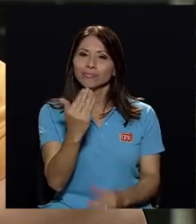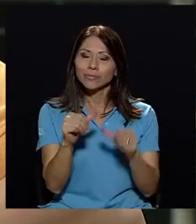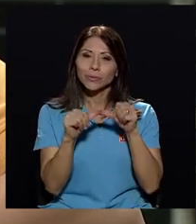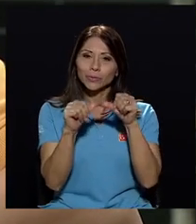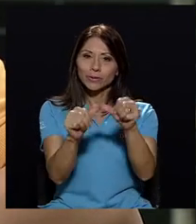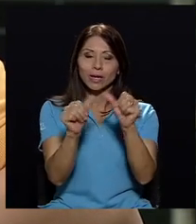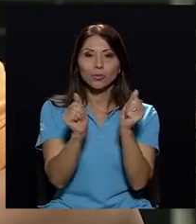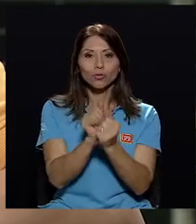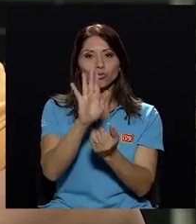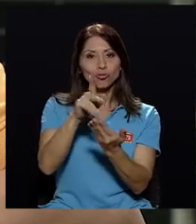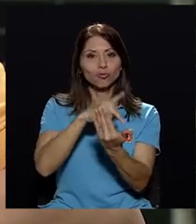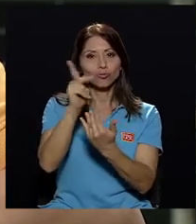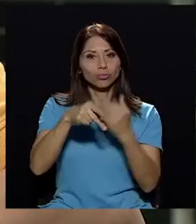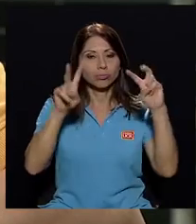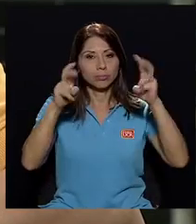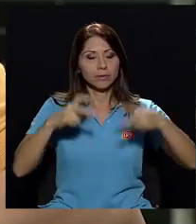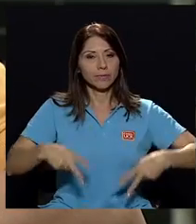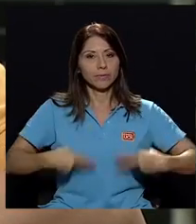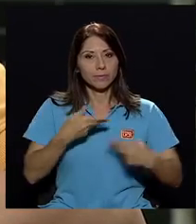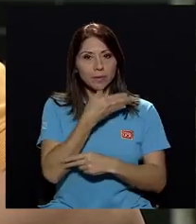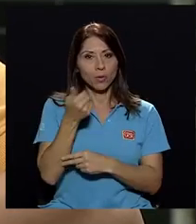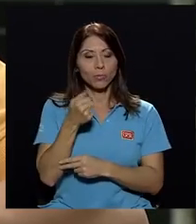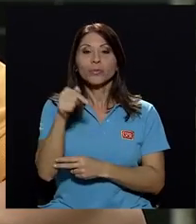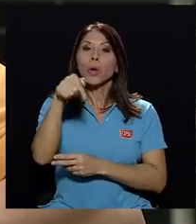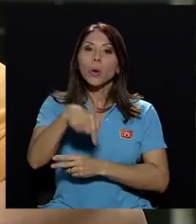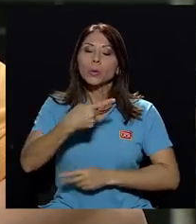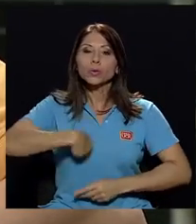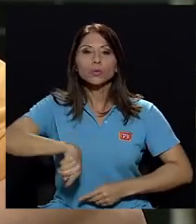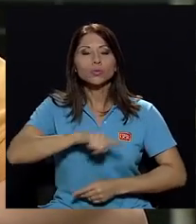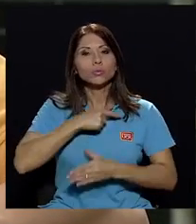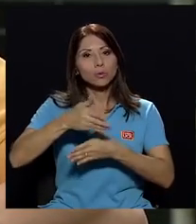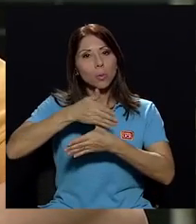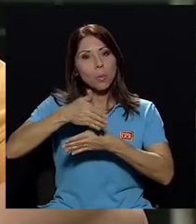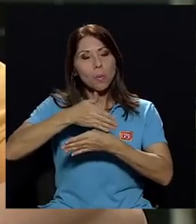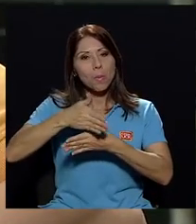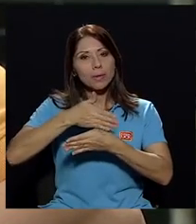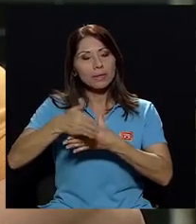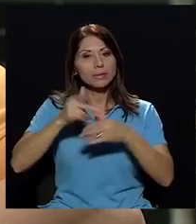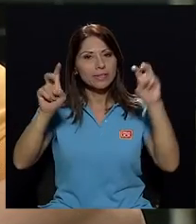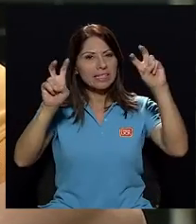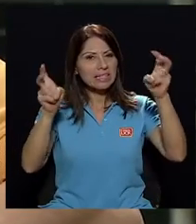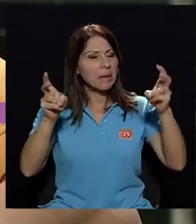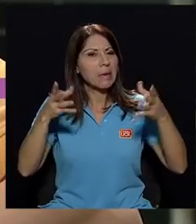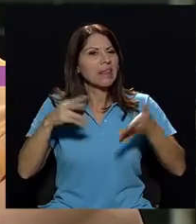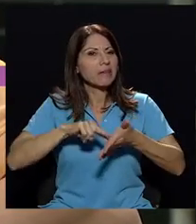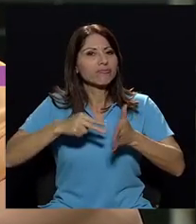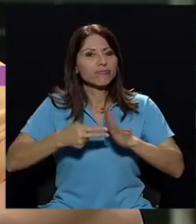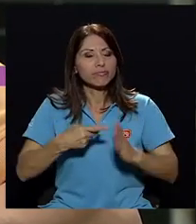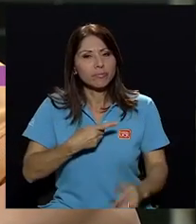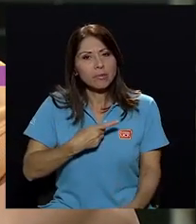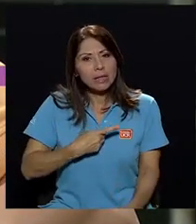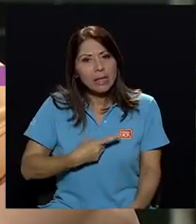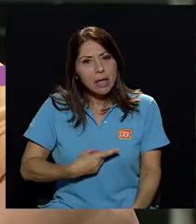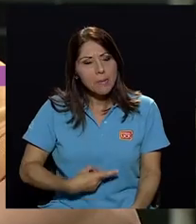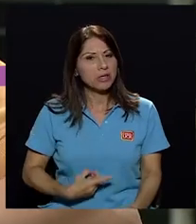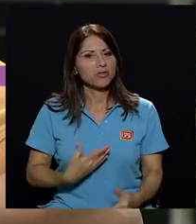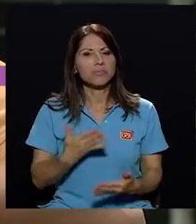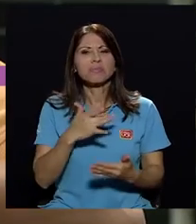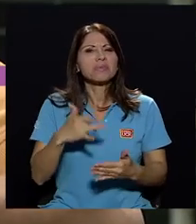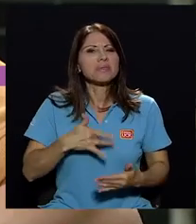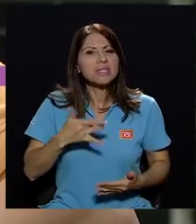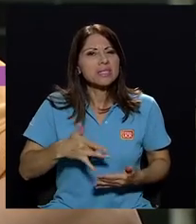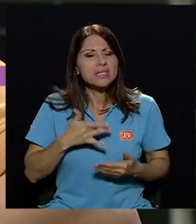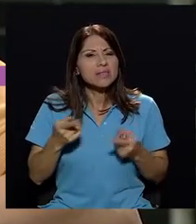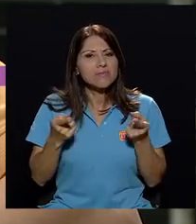Muchísimas gracias por continuar con su telerevista Vivir Mejor. El día de hoy les estamos compartiendo, pues, el tema de lo que es la depresión,